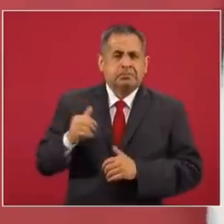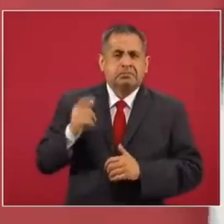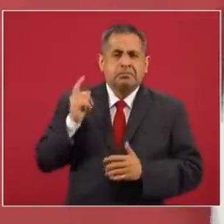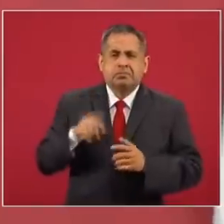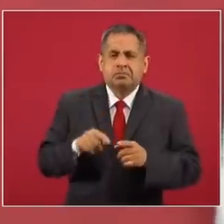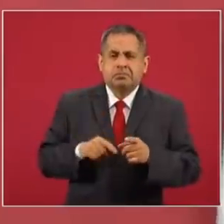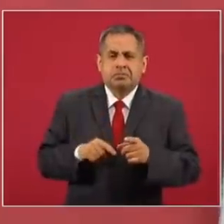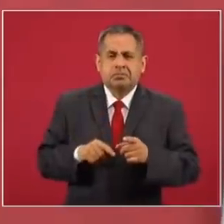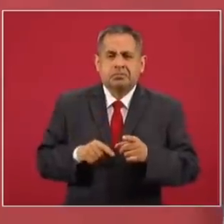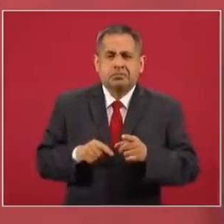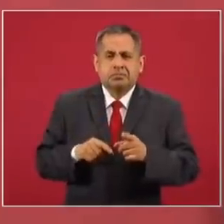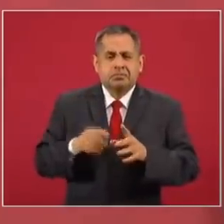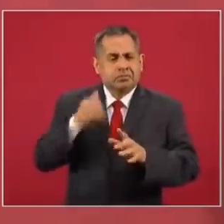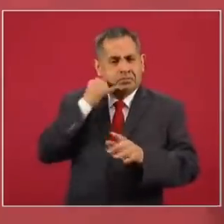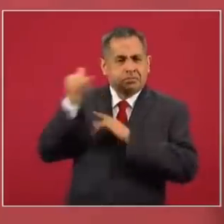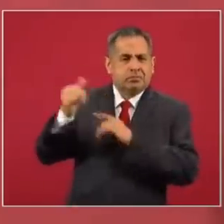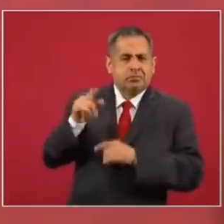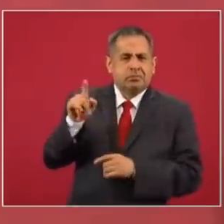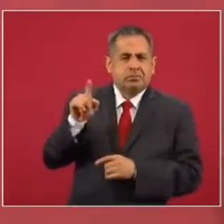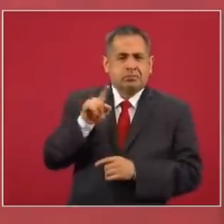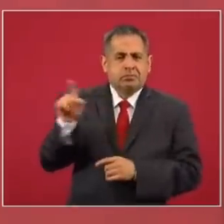creo que si se le habla a Zoé,